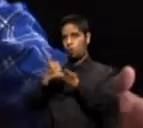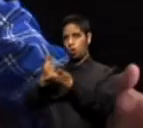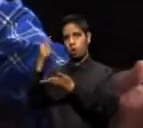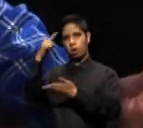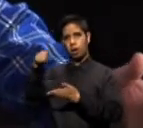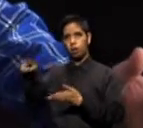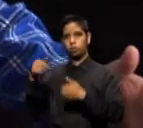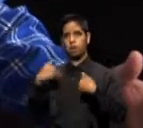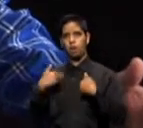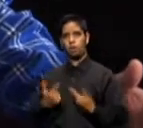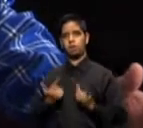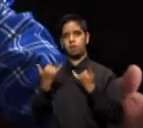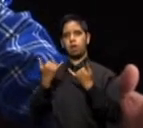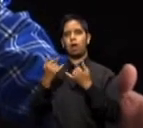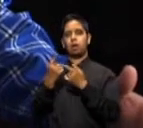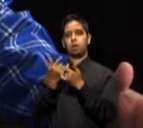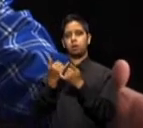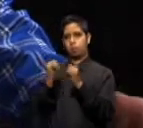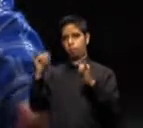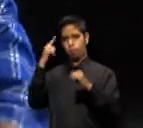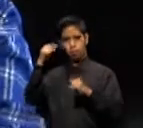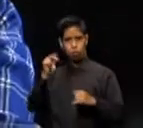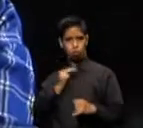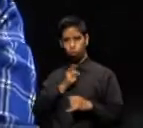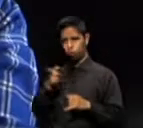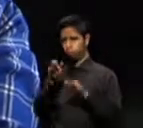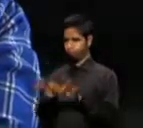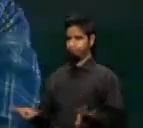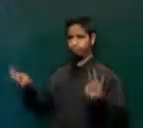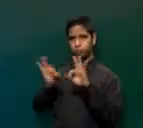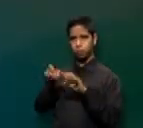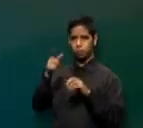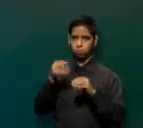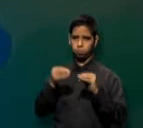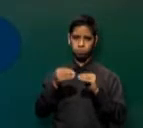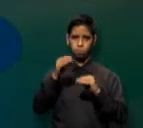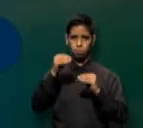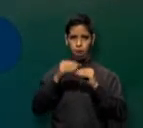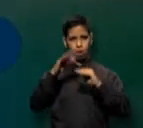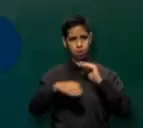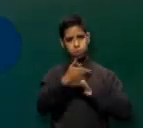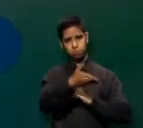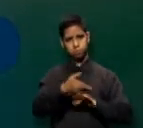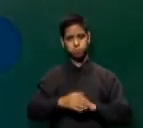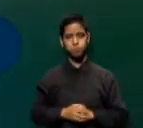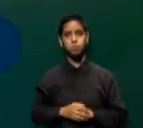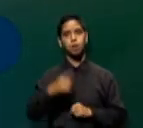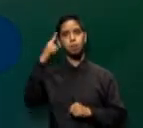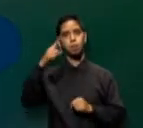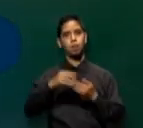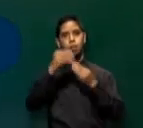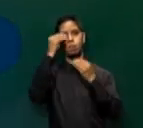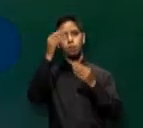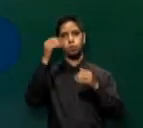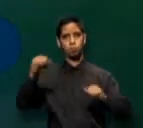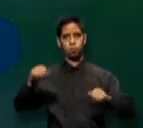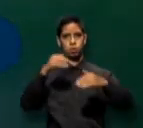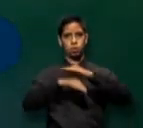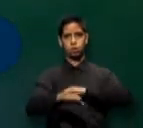pues eso es lo que debe ser la prioridad para el pueblo de Puerto Rico. Para ver estas y otras noticias, visite nuestra página